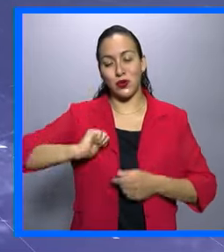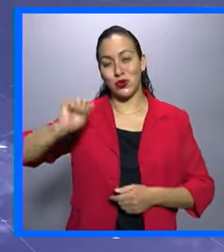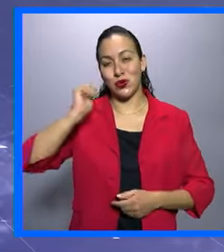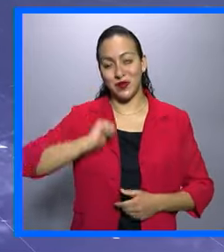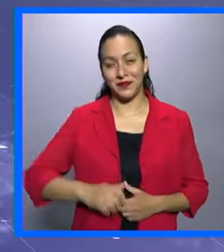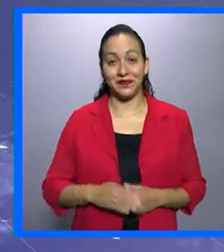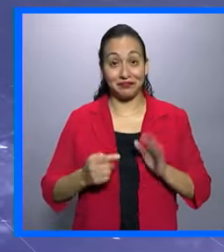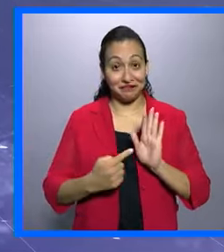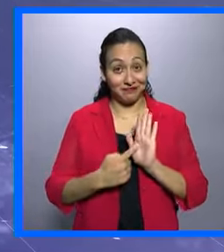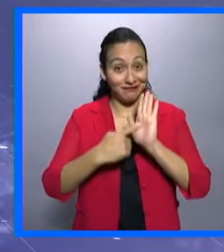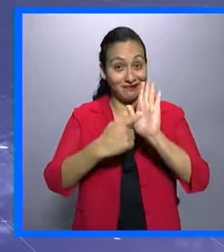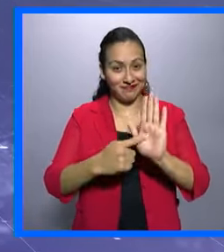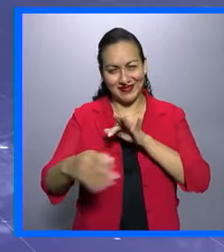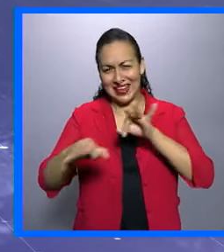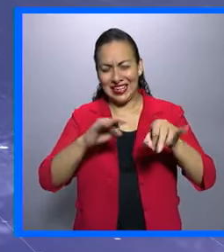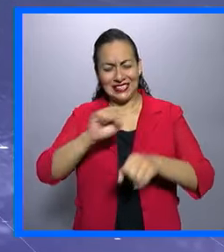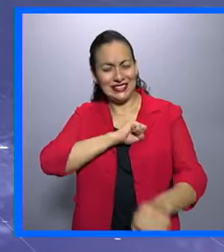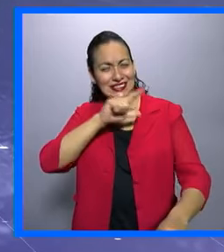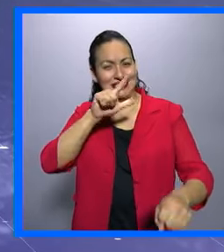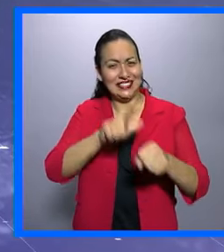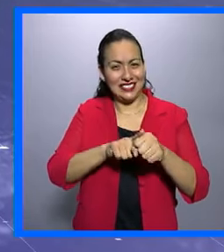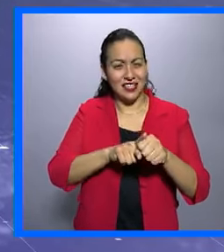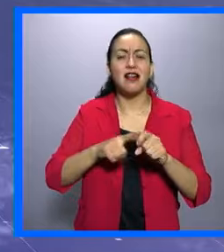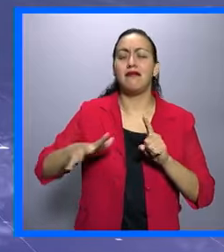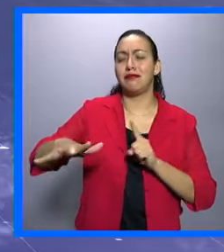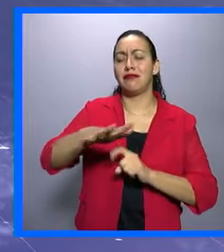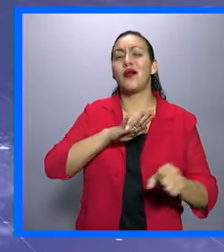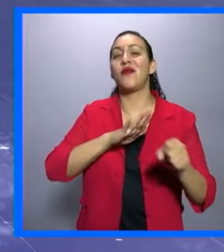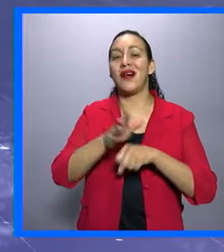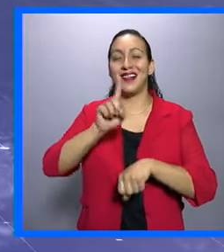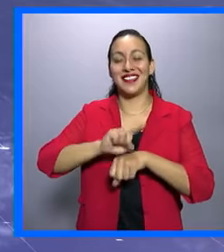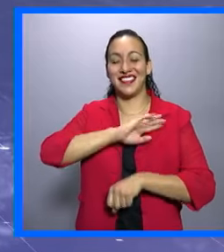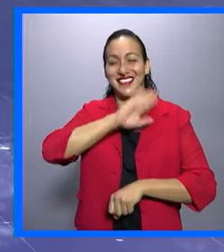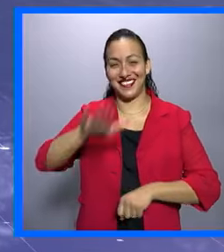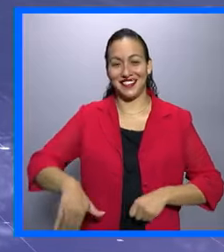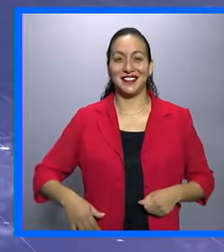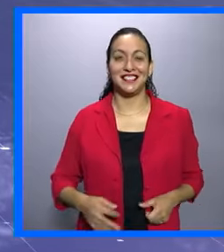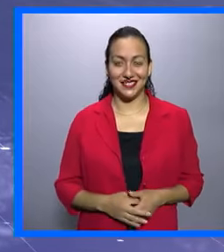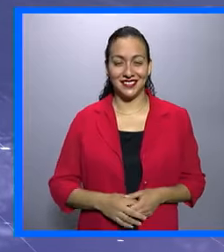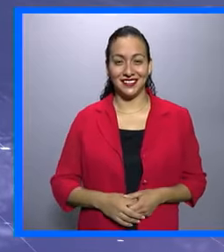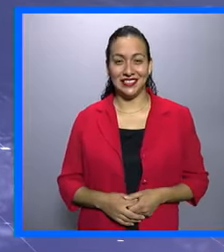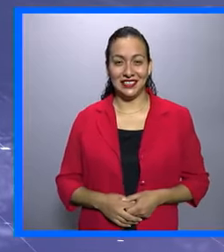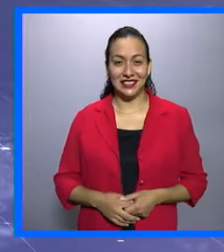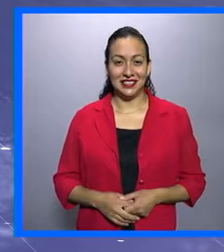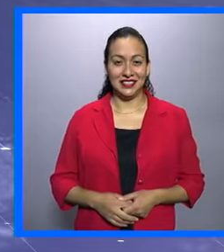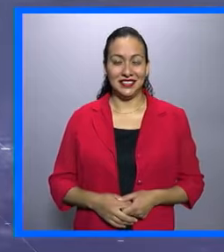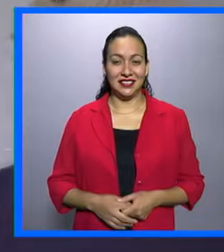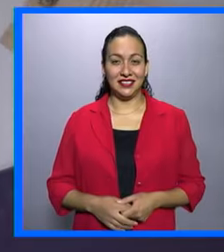Le presentaremos trabajos especiales en torno al Día de Muertos.